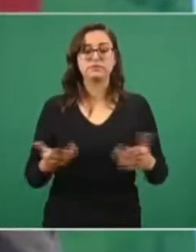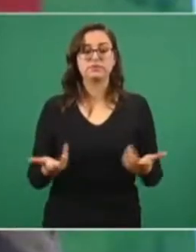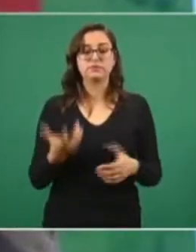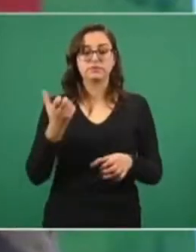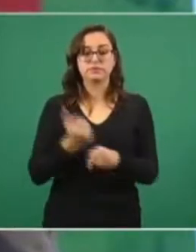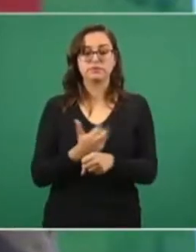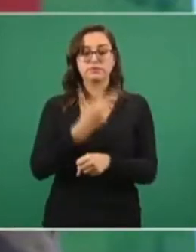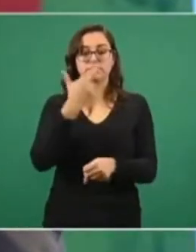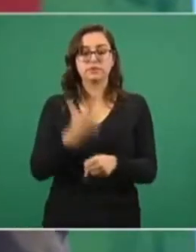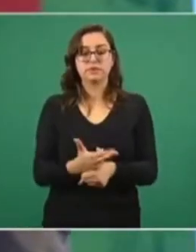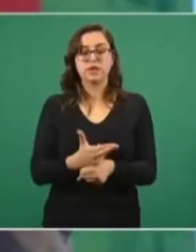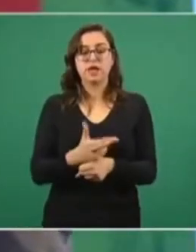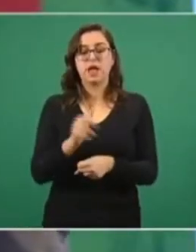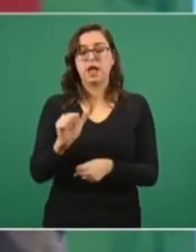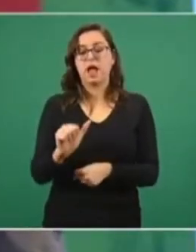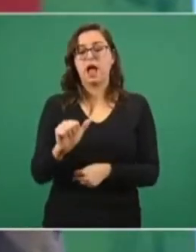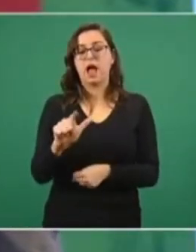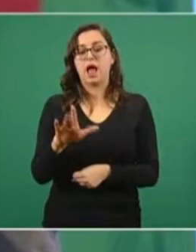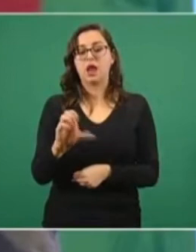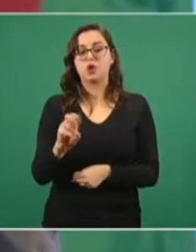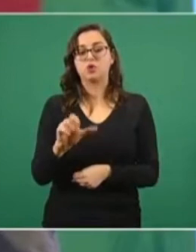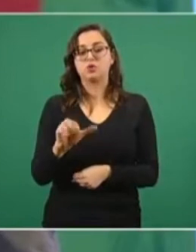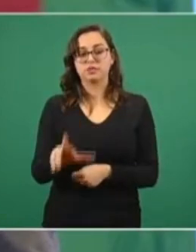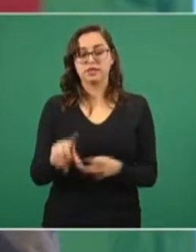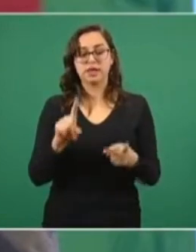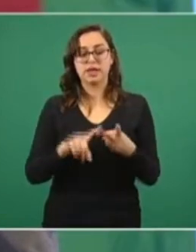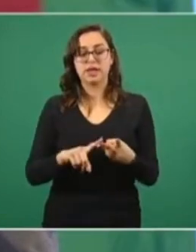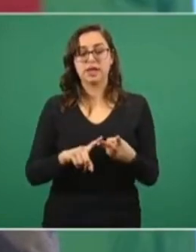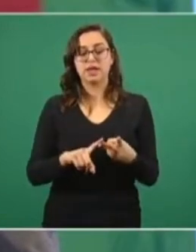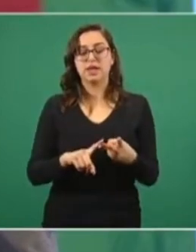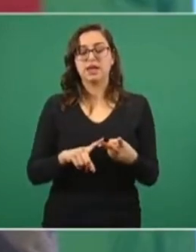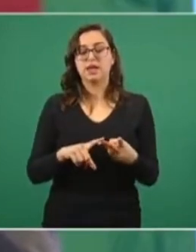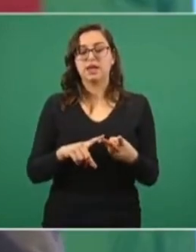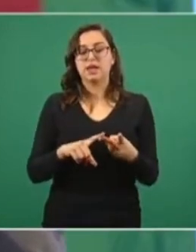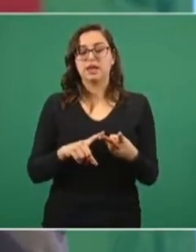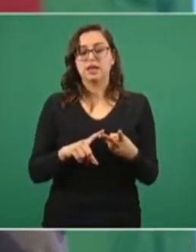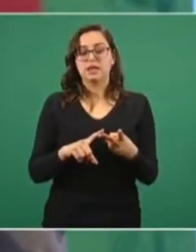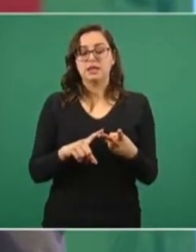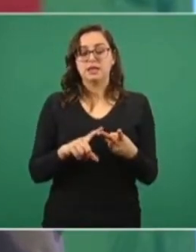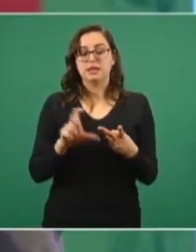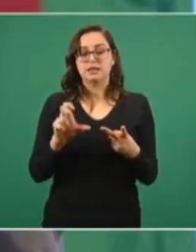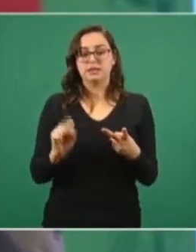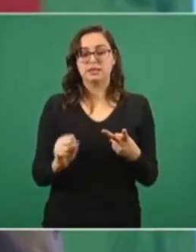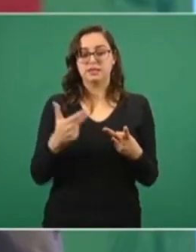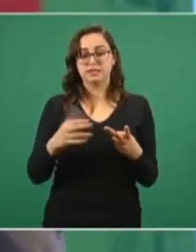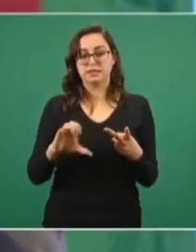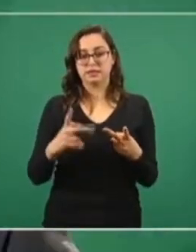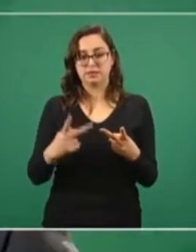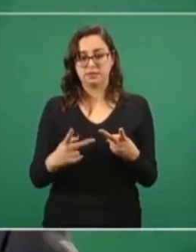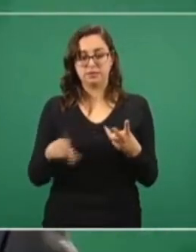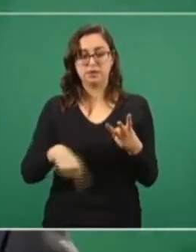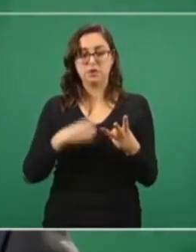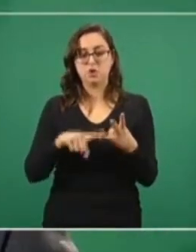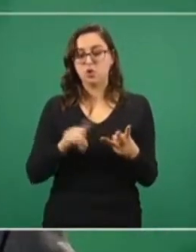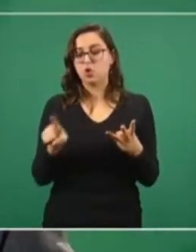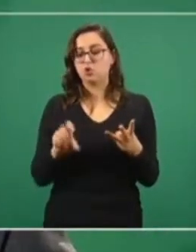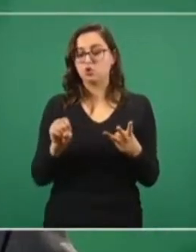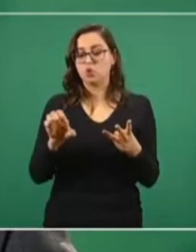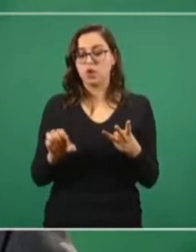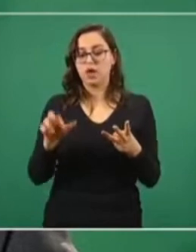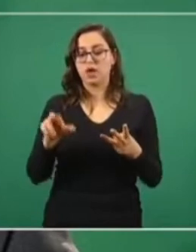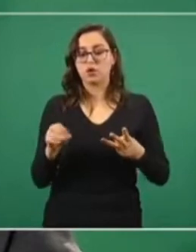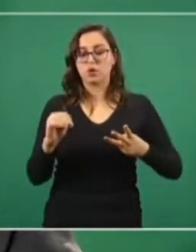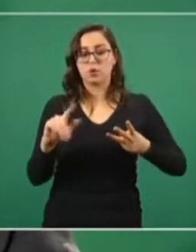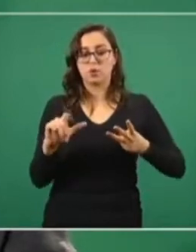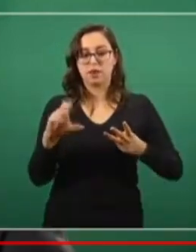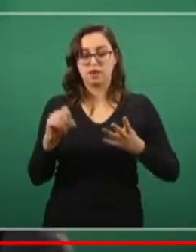secretario Jorge Alcocer, el secretario de Hacienda Arturo Herrera, Zoe Robledo y también el maestro